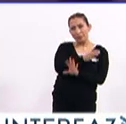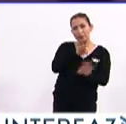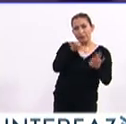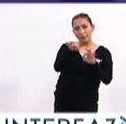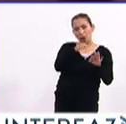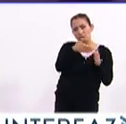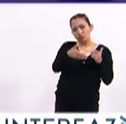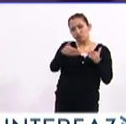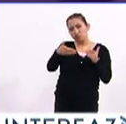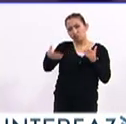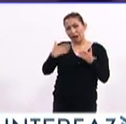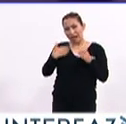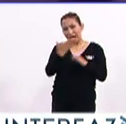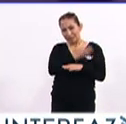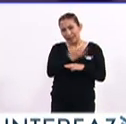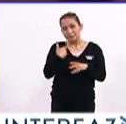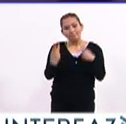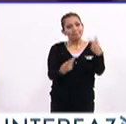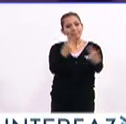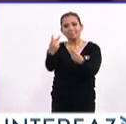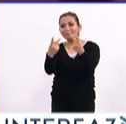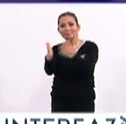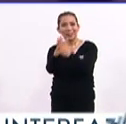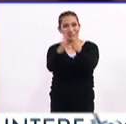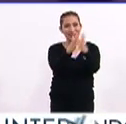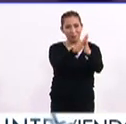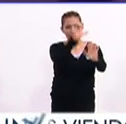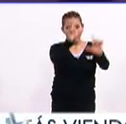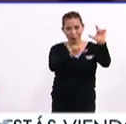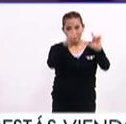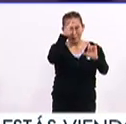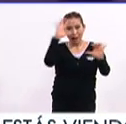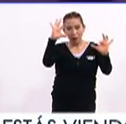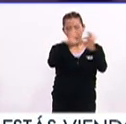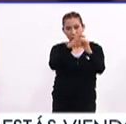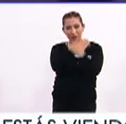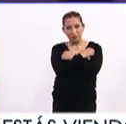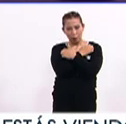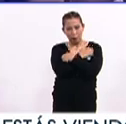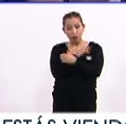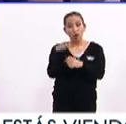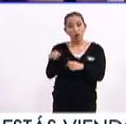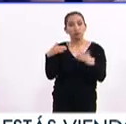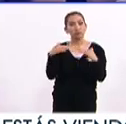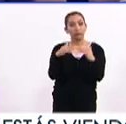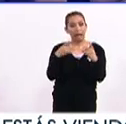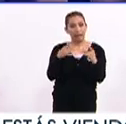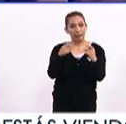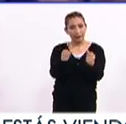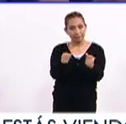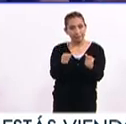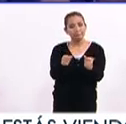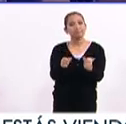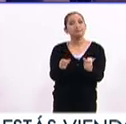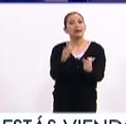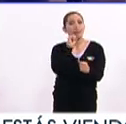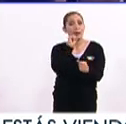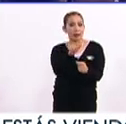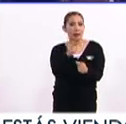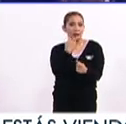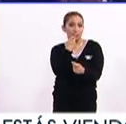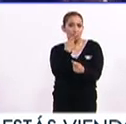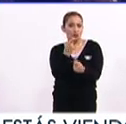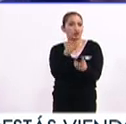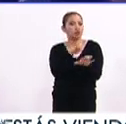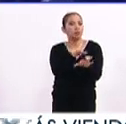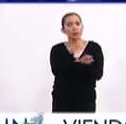se realizó durante las consultas participativas para crear un acuerdo educativo con equidad y calidad y pues donde se